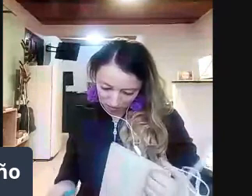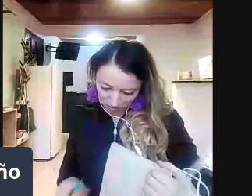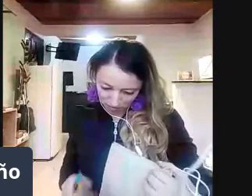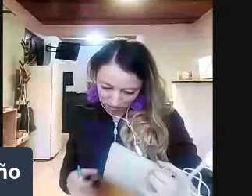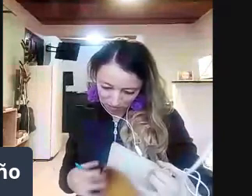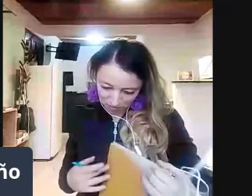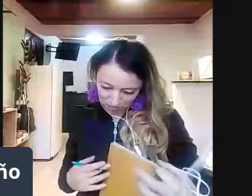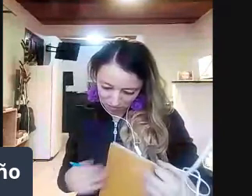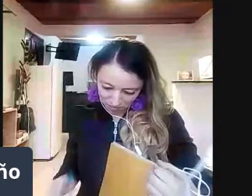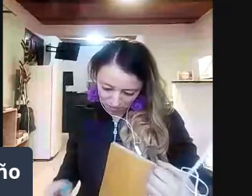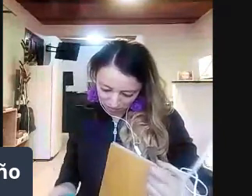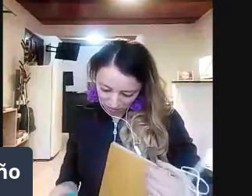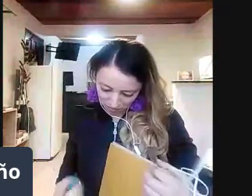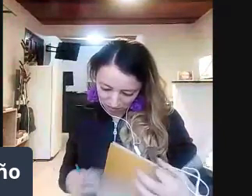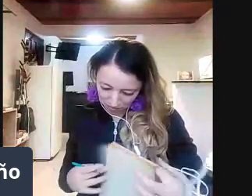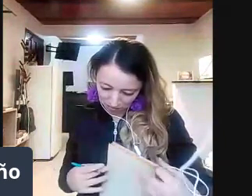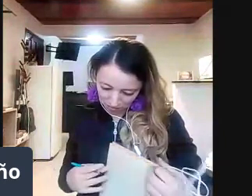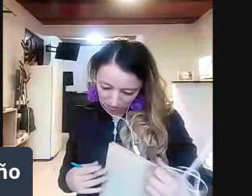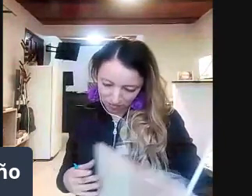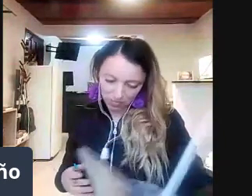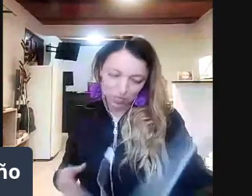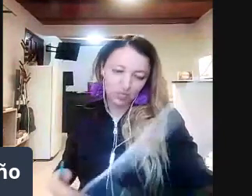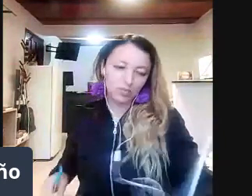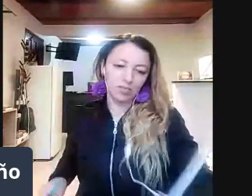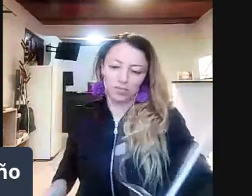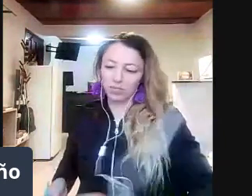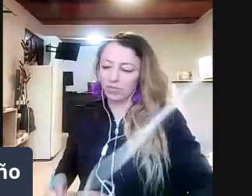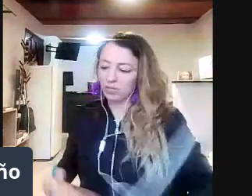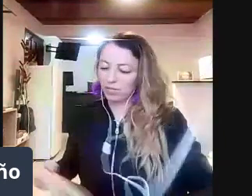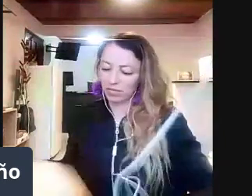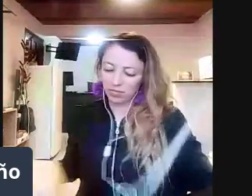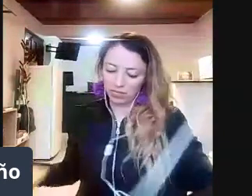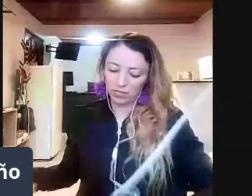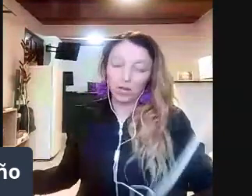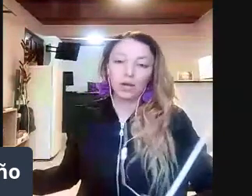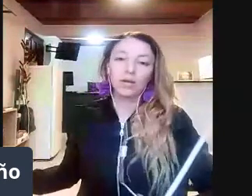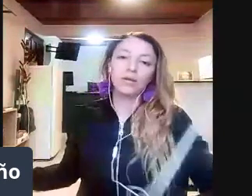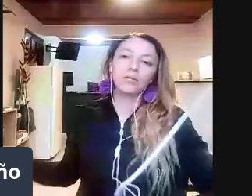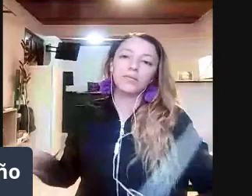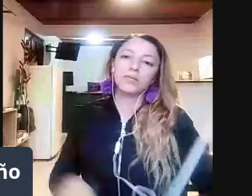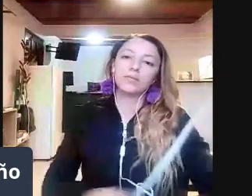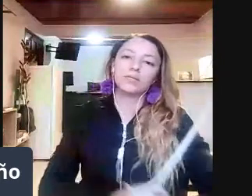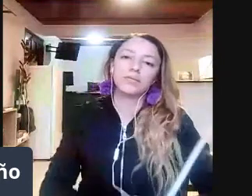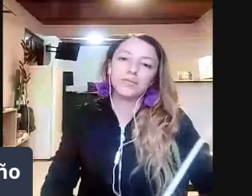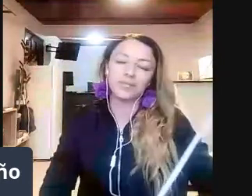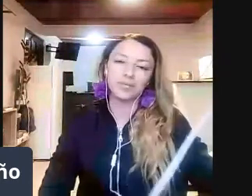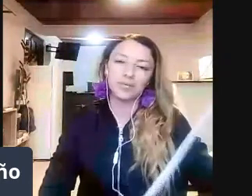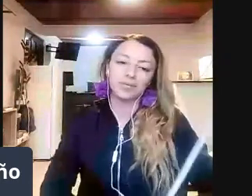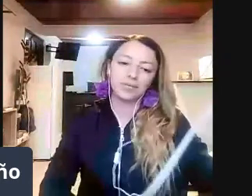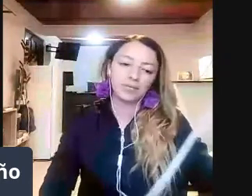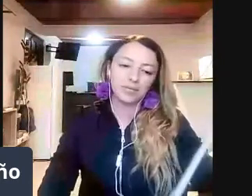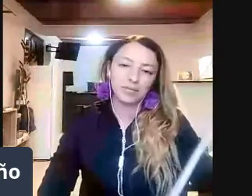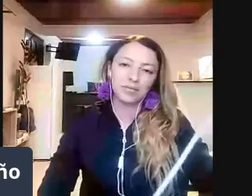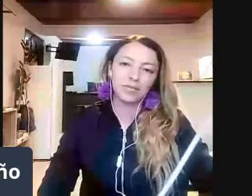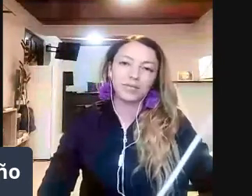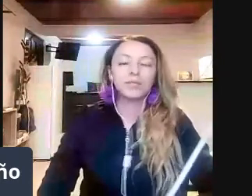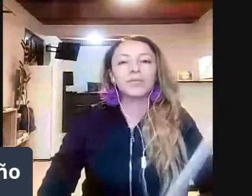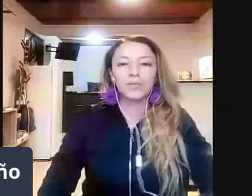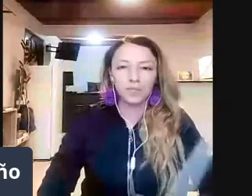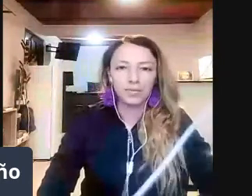es familiar no se paga y el tiempo extraña nos dimos